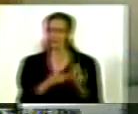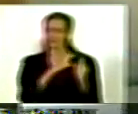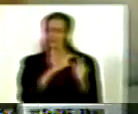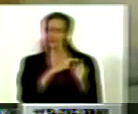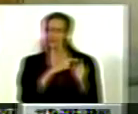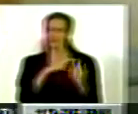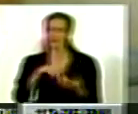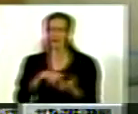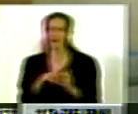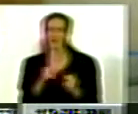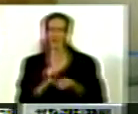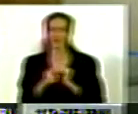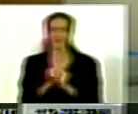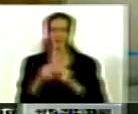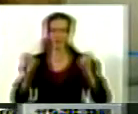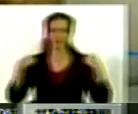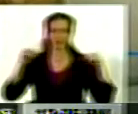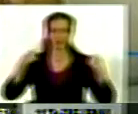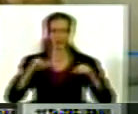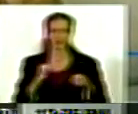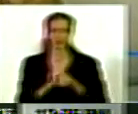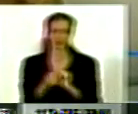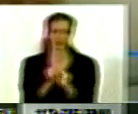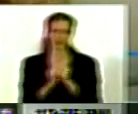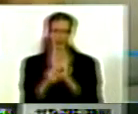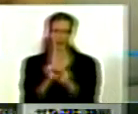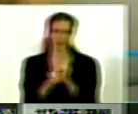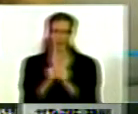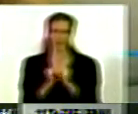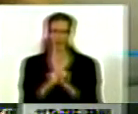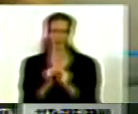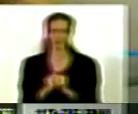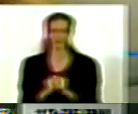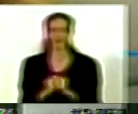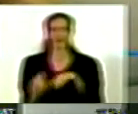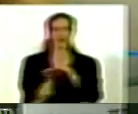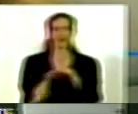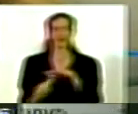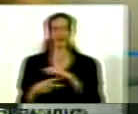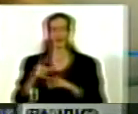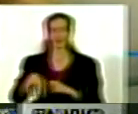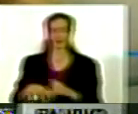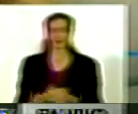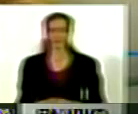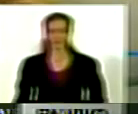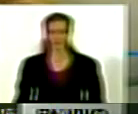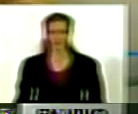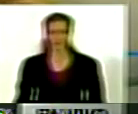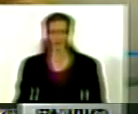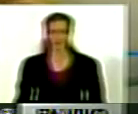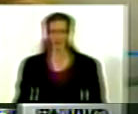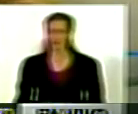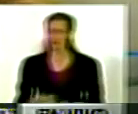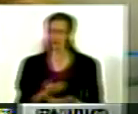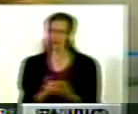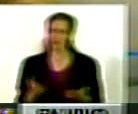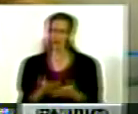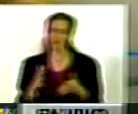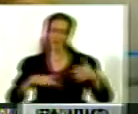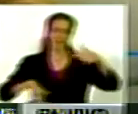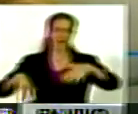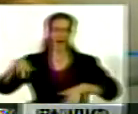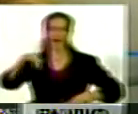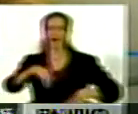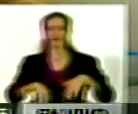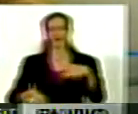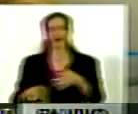es el deporte, las prácticas deportivas de recreación, a todas las playas, a